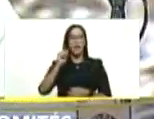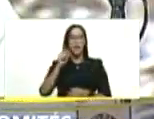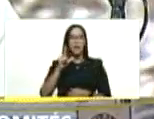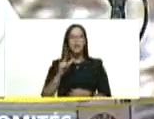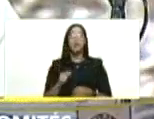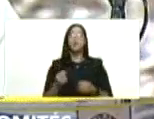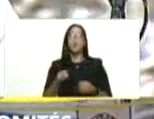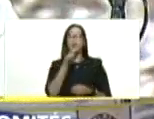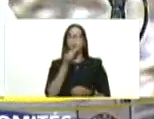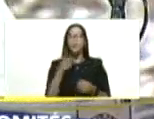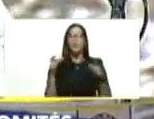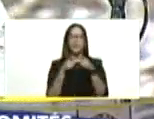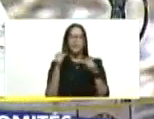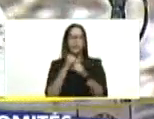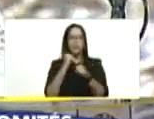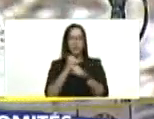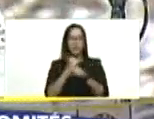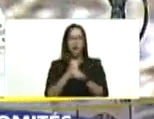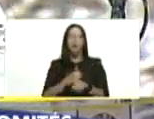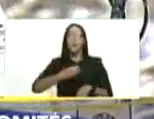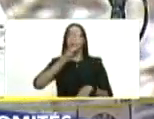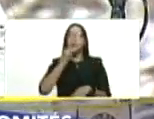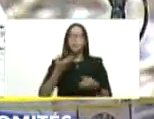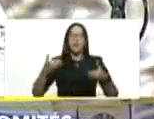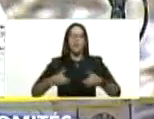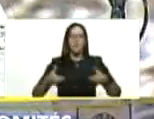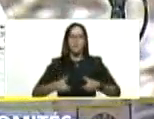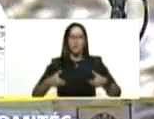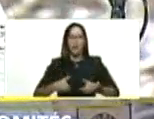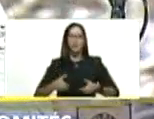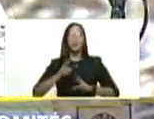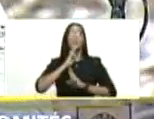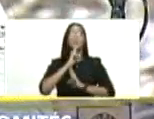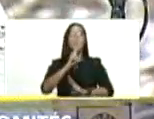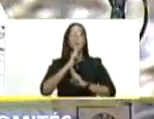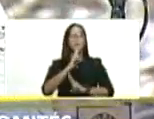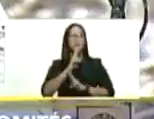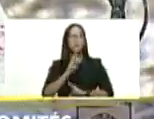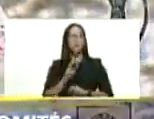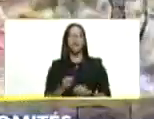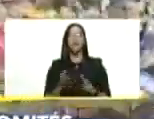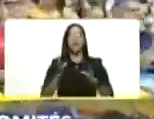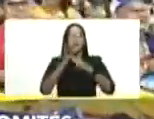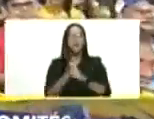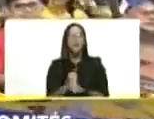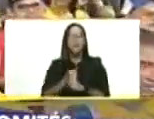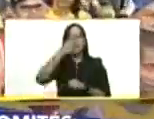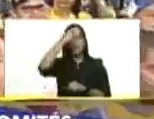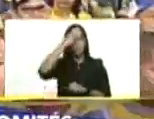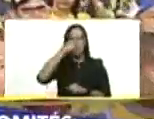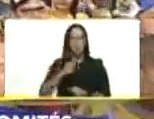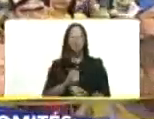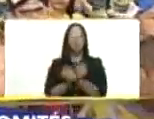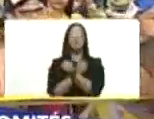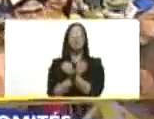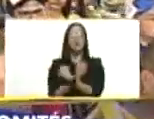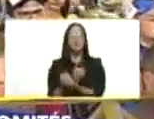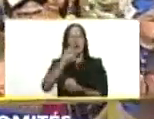equipo de trabajo que tiene, por el tremendo esfuerzo, por los resultados, por creer en el pueblo, por amar al